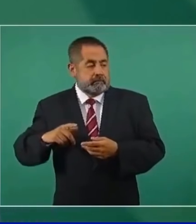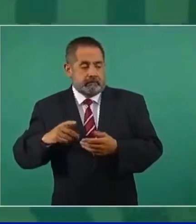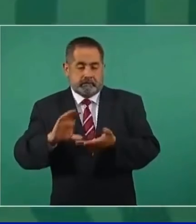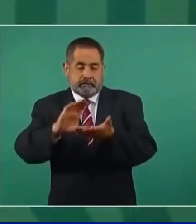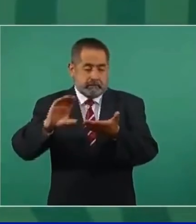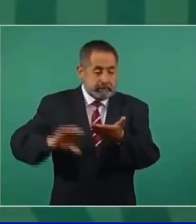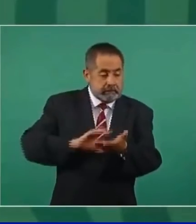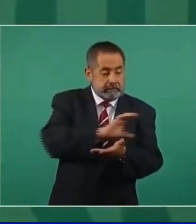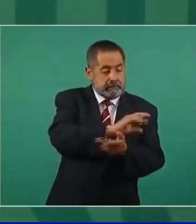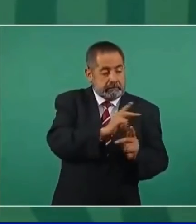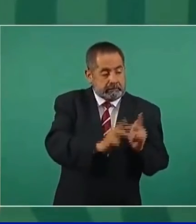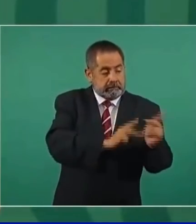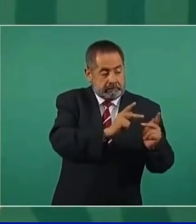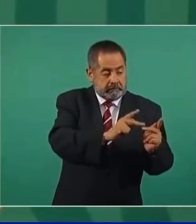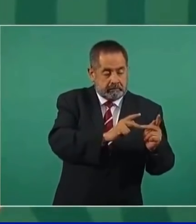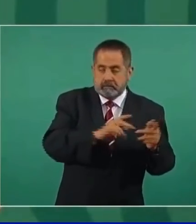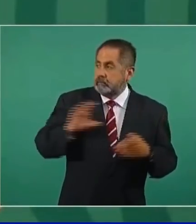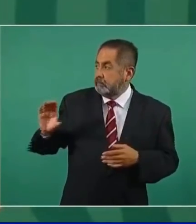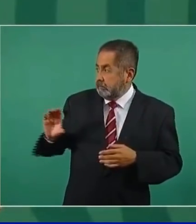No fue inversión